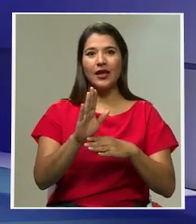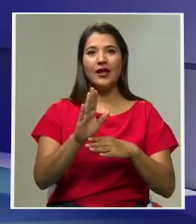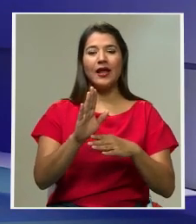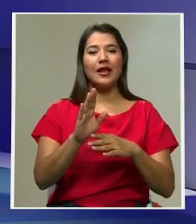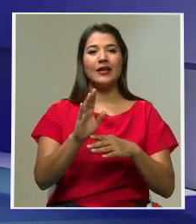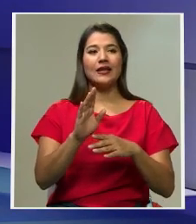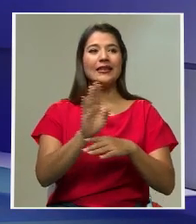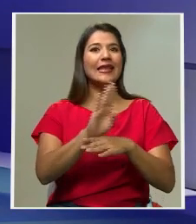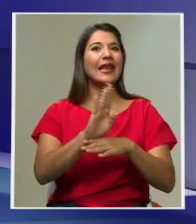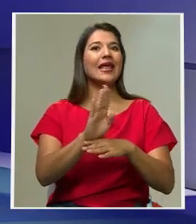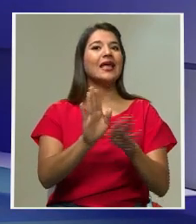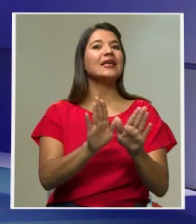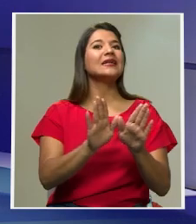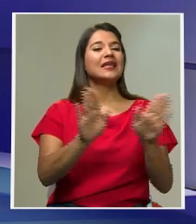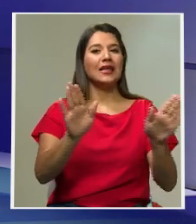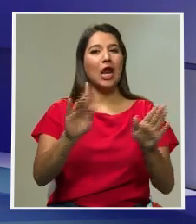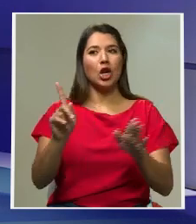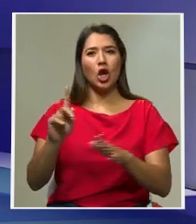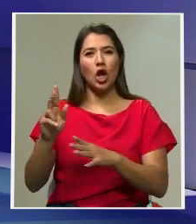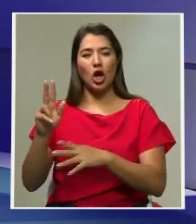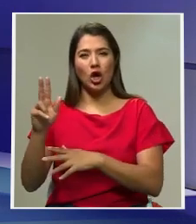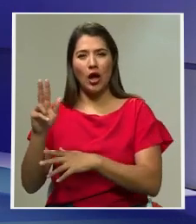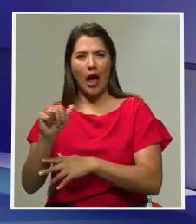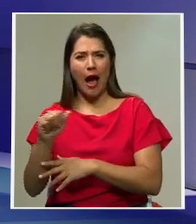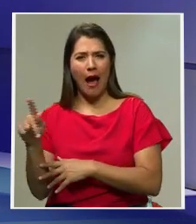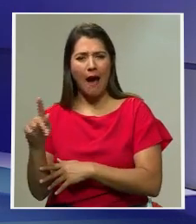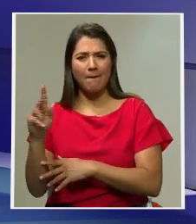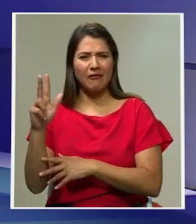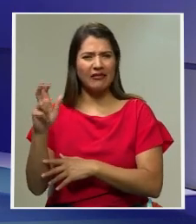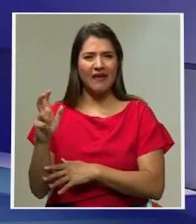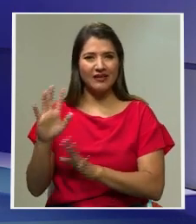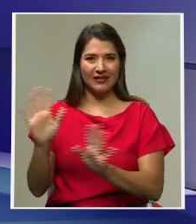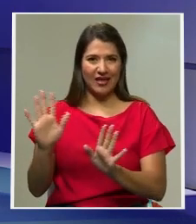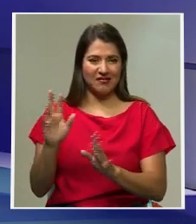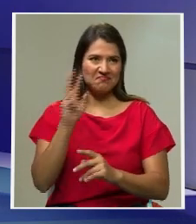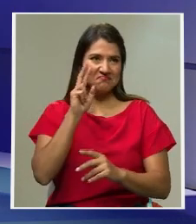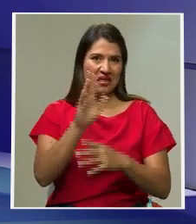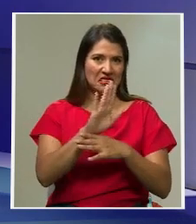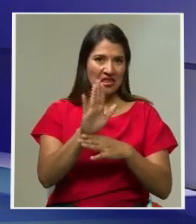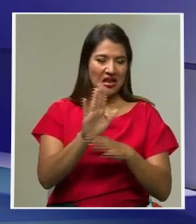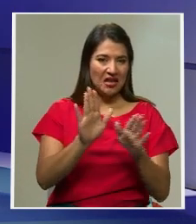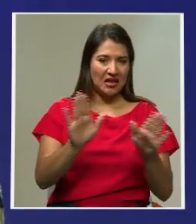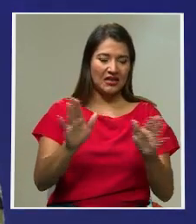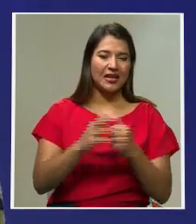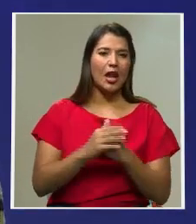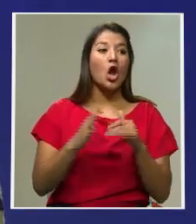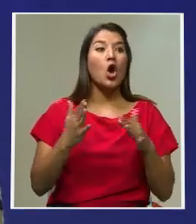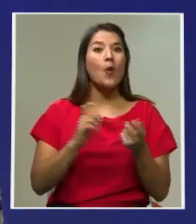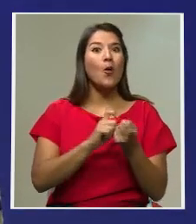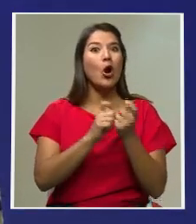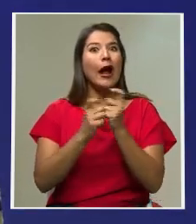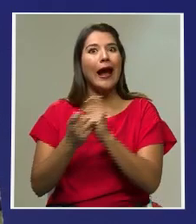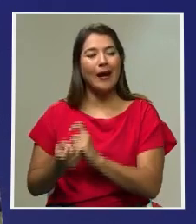proceso, la percepción de las series? Bueno, creo que desde siempre lo serial ha